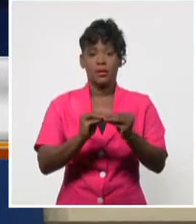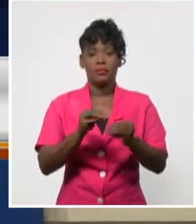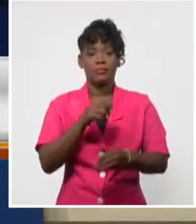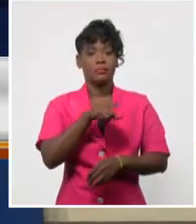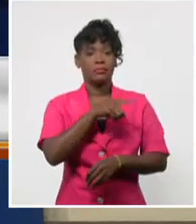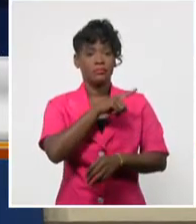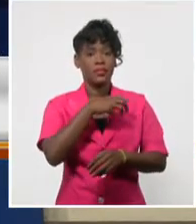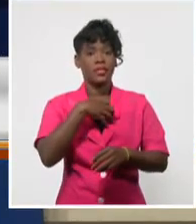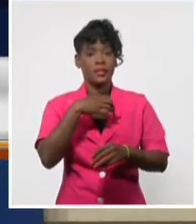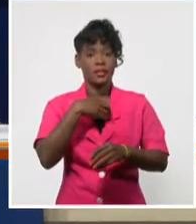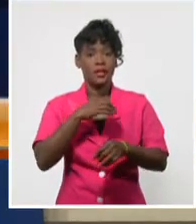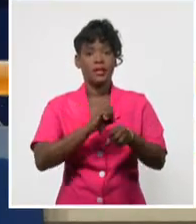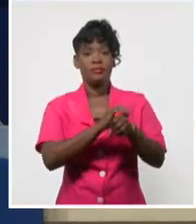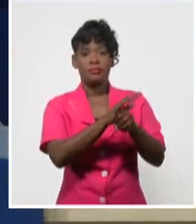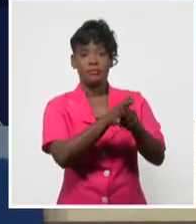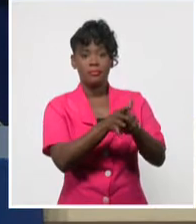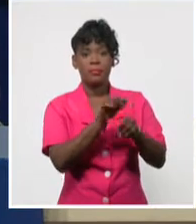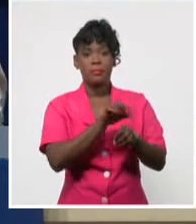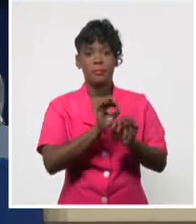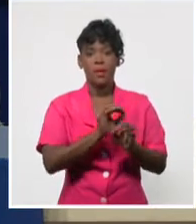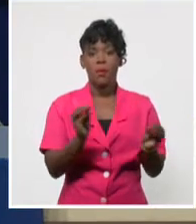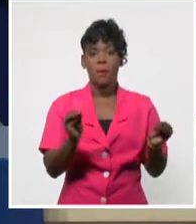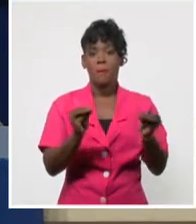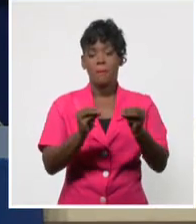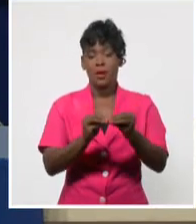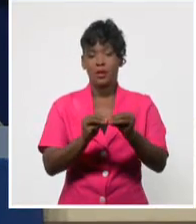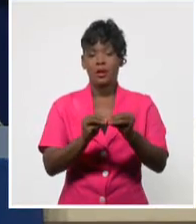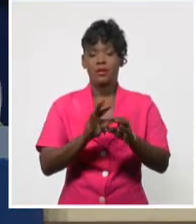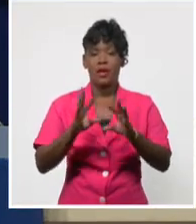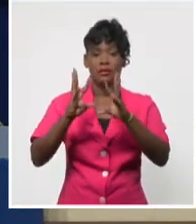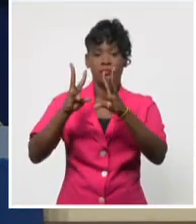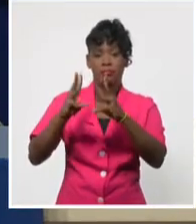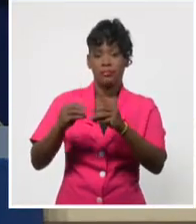anteriormente, y de esta forma se acumulan 2.100